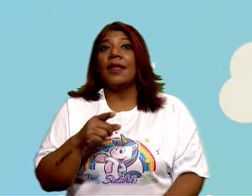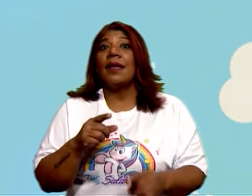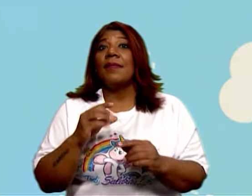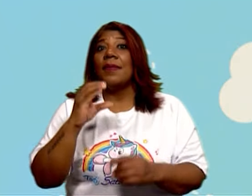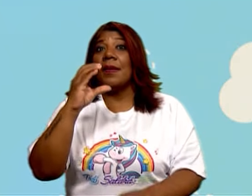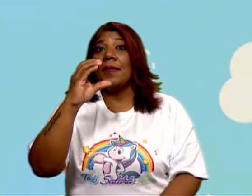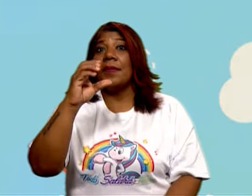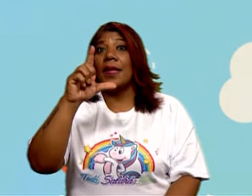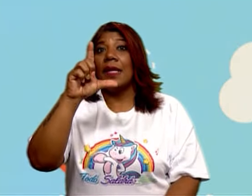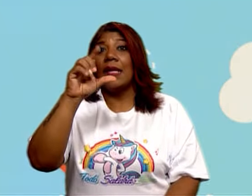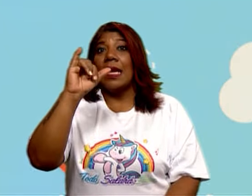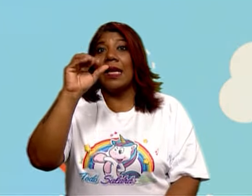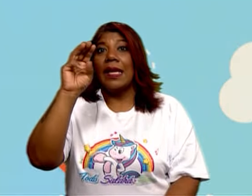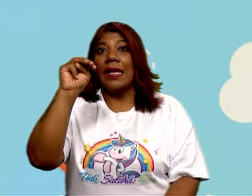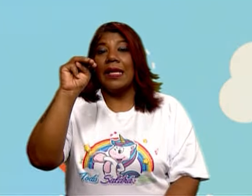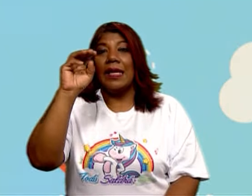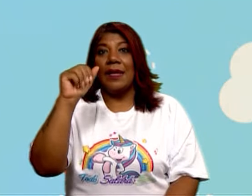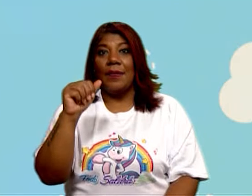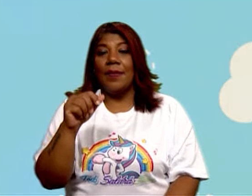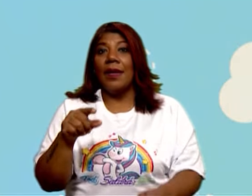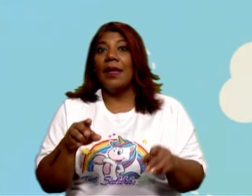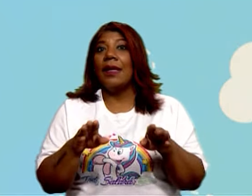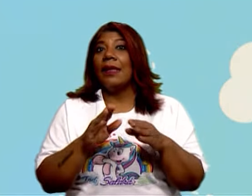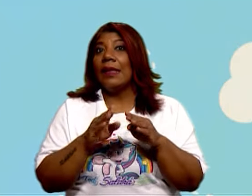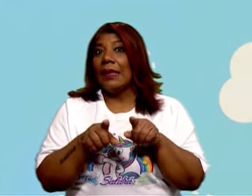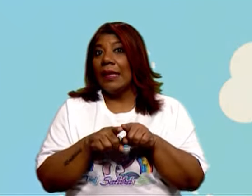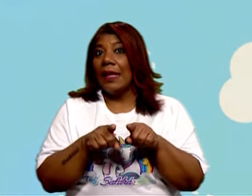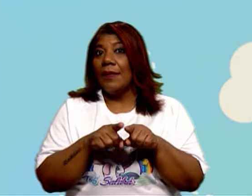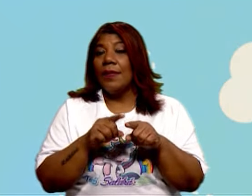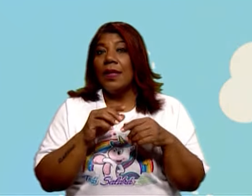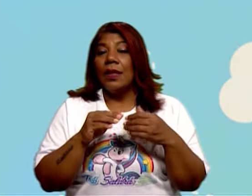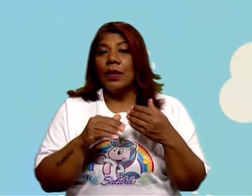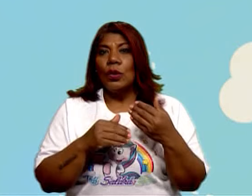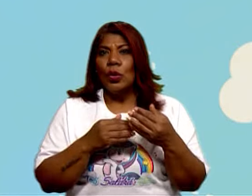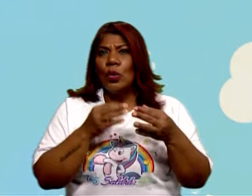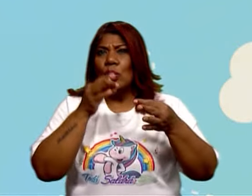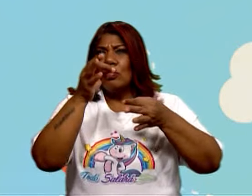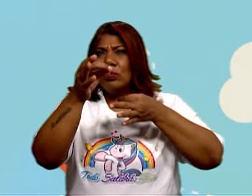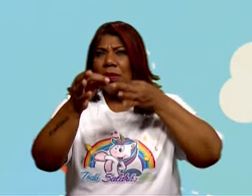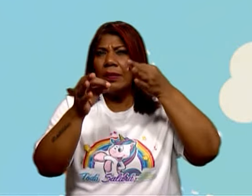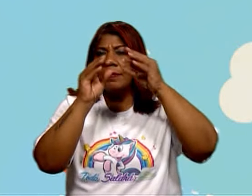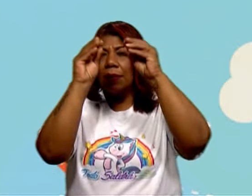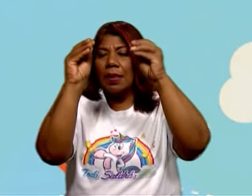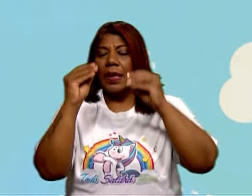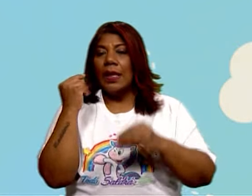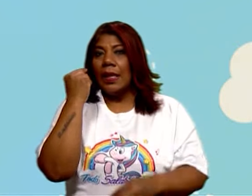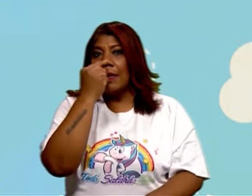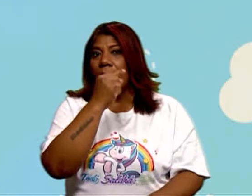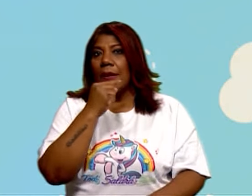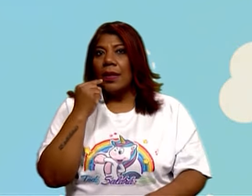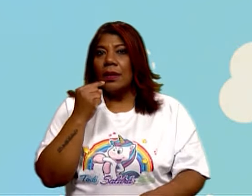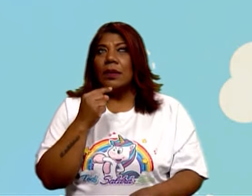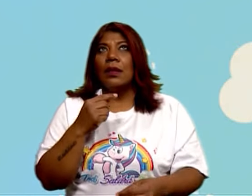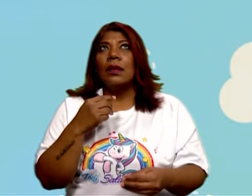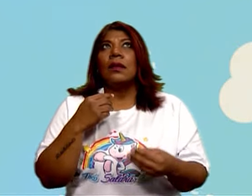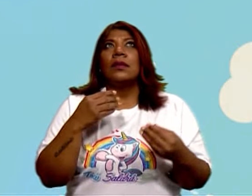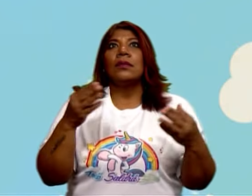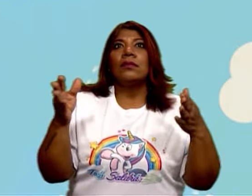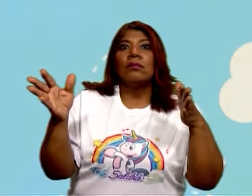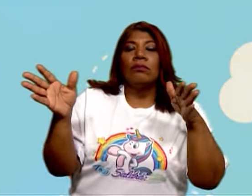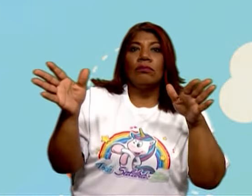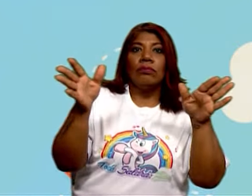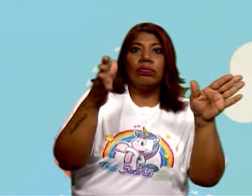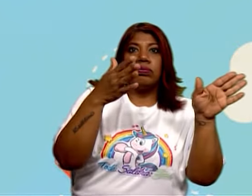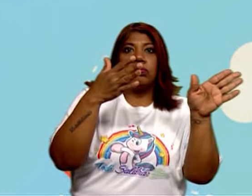y vegetaciones. Como ya anteriormente te estaba explicando, ¿qué es el clima? Que consiste en los cambios de temperatura, viento,